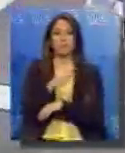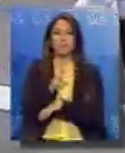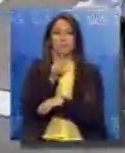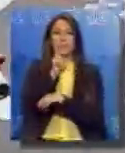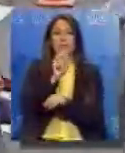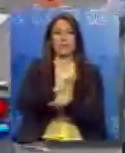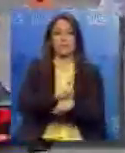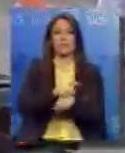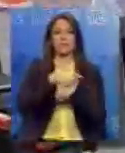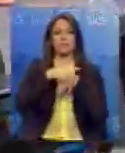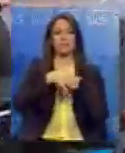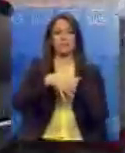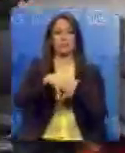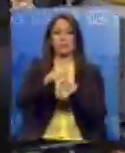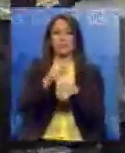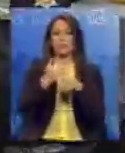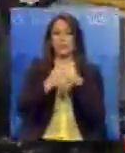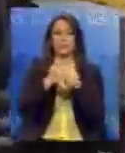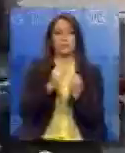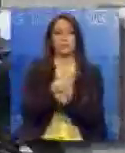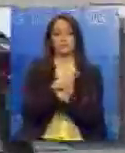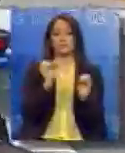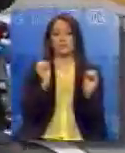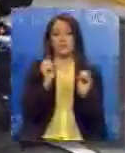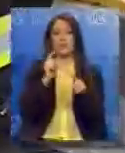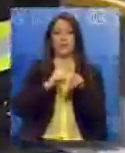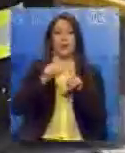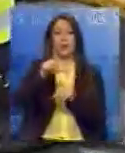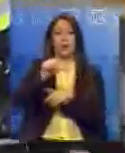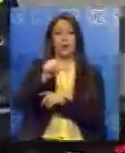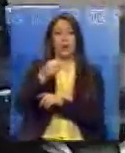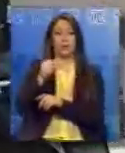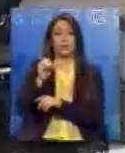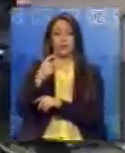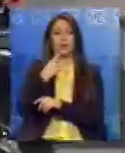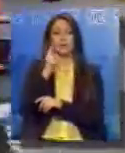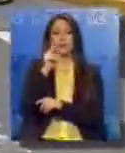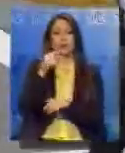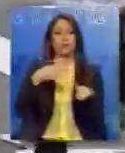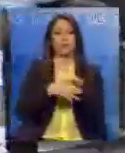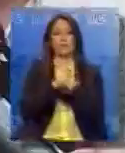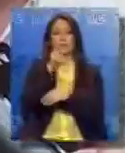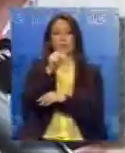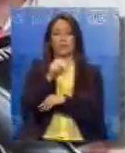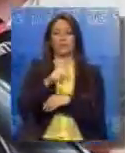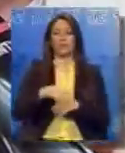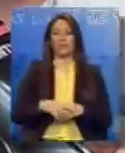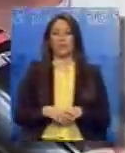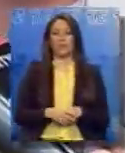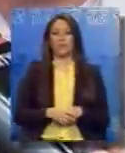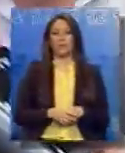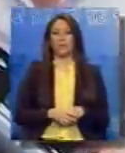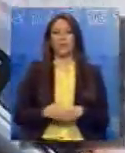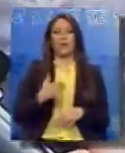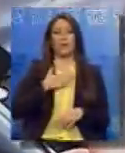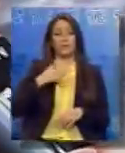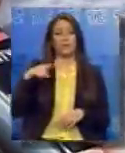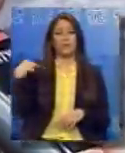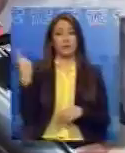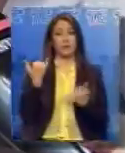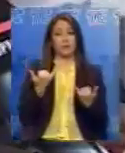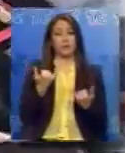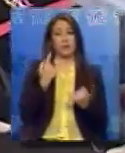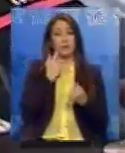20 minutos, que no se generaron incidentes y que al final Guillermo Lasso no solicitó ser recibido en la Asamblea Nacional. Aquí está el pueblo